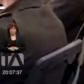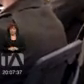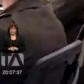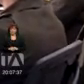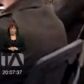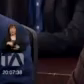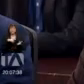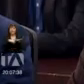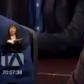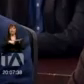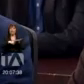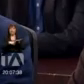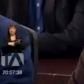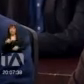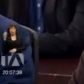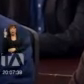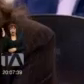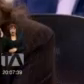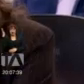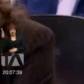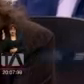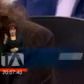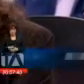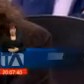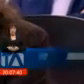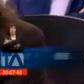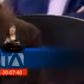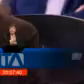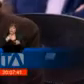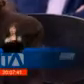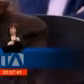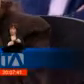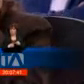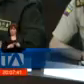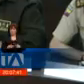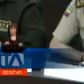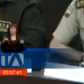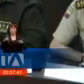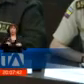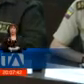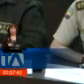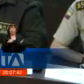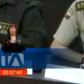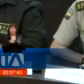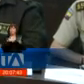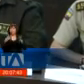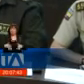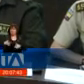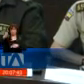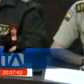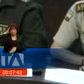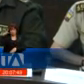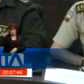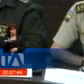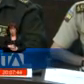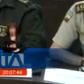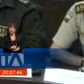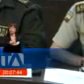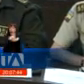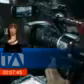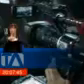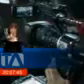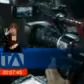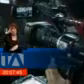Una reunión entre el alcalde electo de Quito, la ministra del Interior, concejales electos y el alto mando policial abordó como